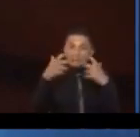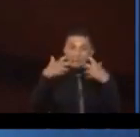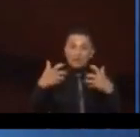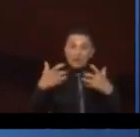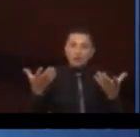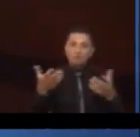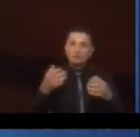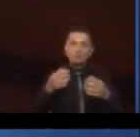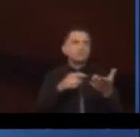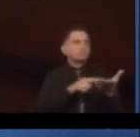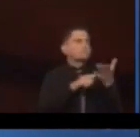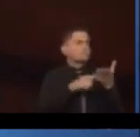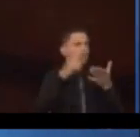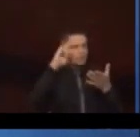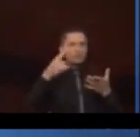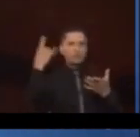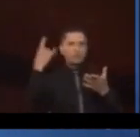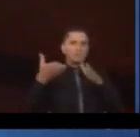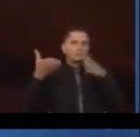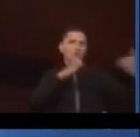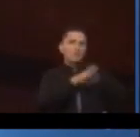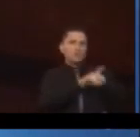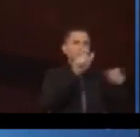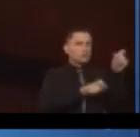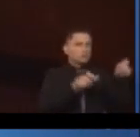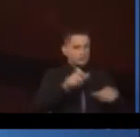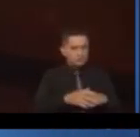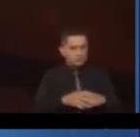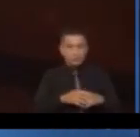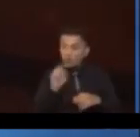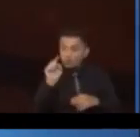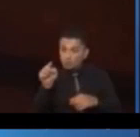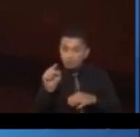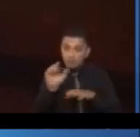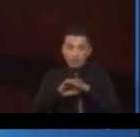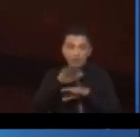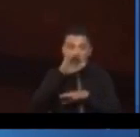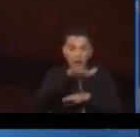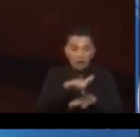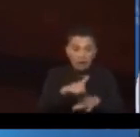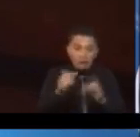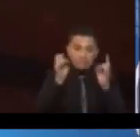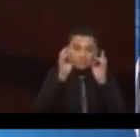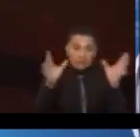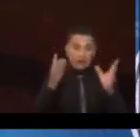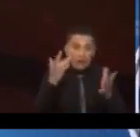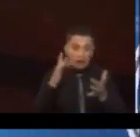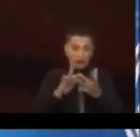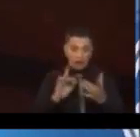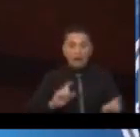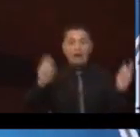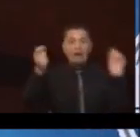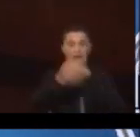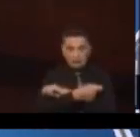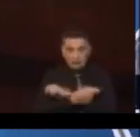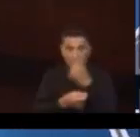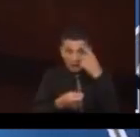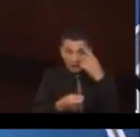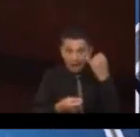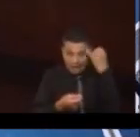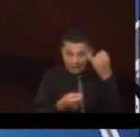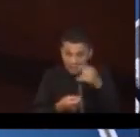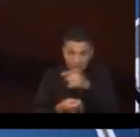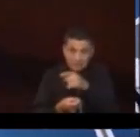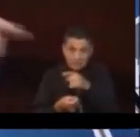se va a medir en muertes humanas. Es decir, la crisis que a usted le puede parecer el pretexto para hacer un cambio